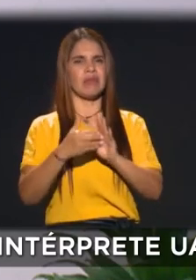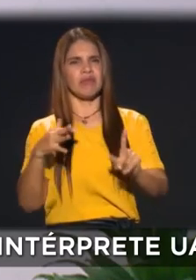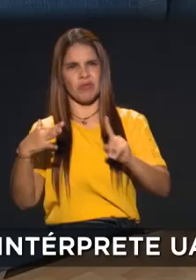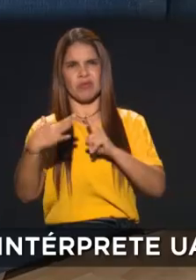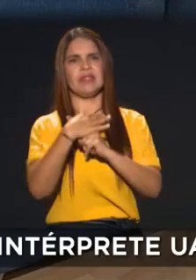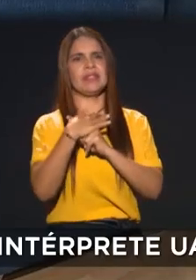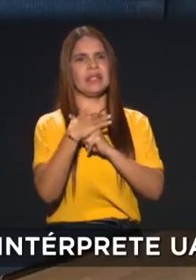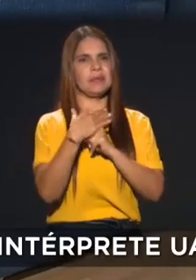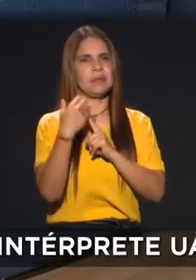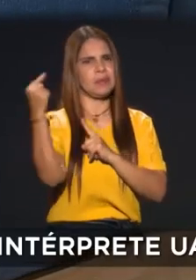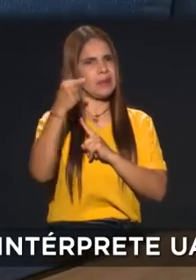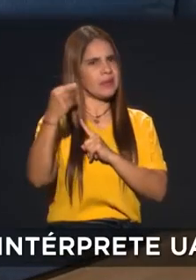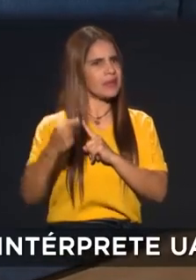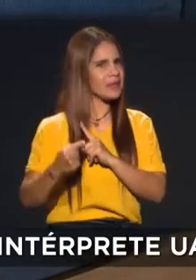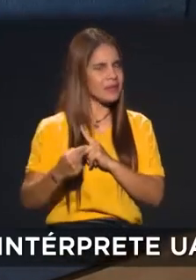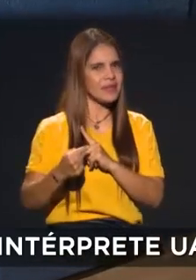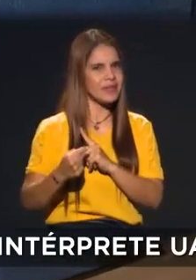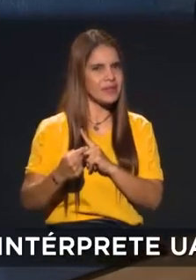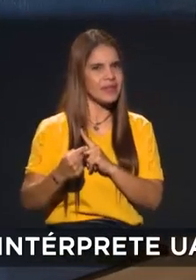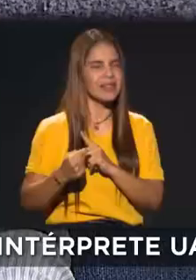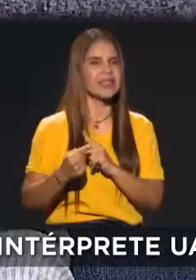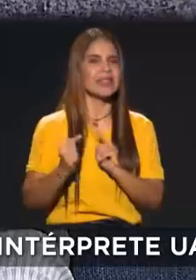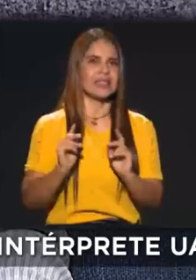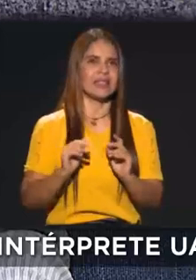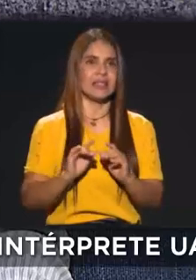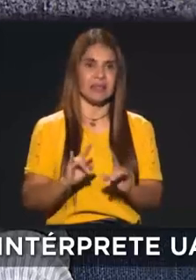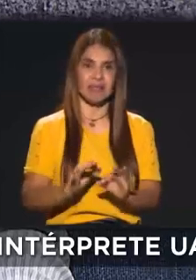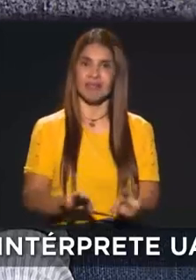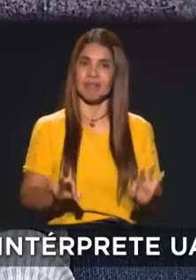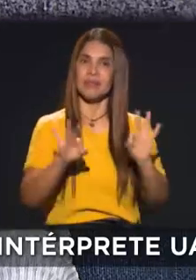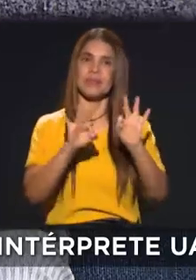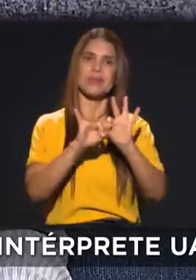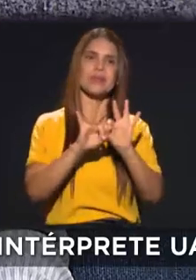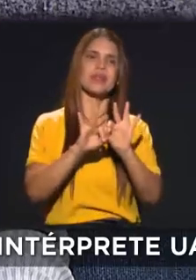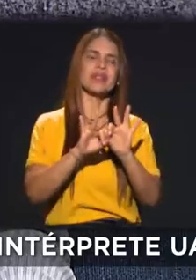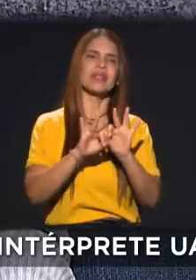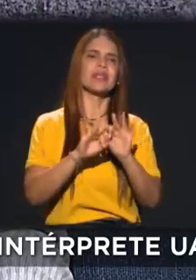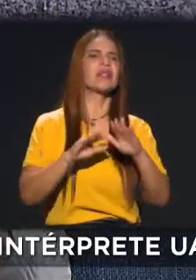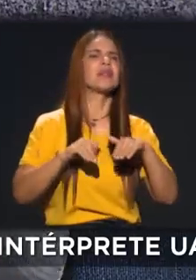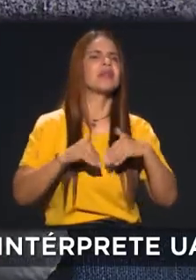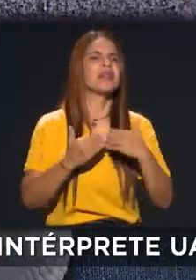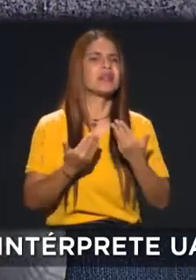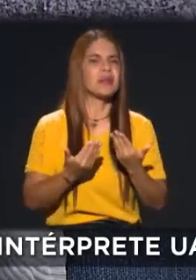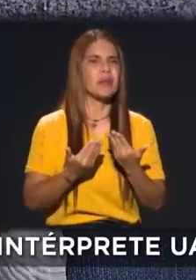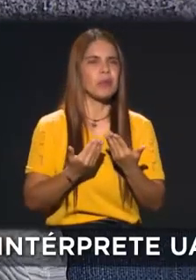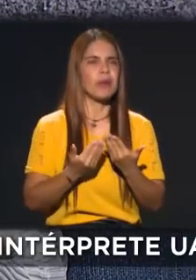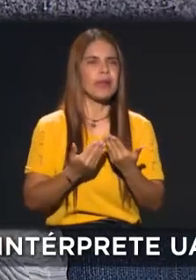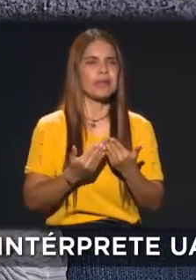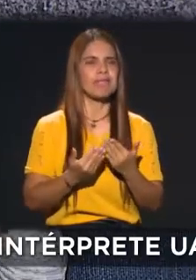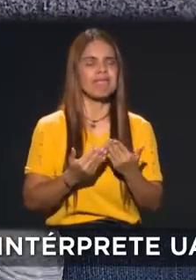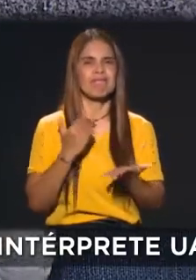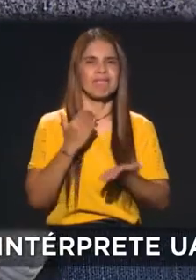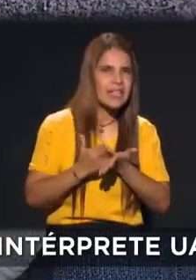muy fácil de decir, pero realmente, digamos, tiene una afectación muy importante y la afectación es que puede bloquear al